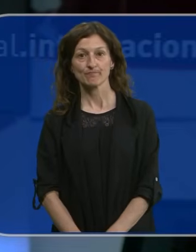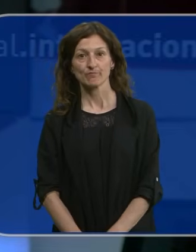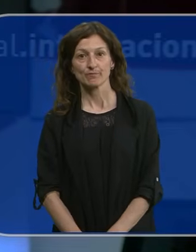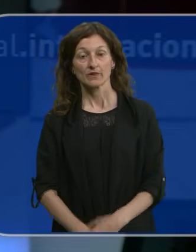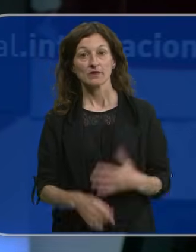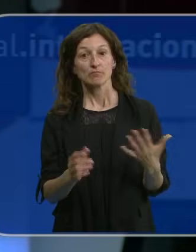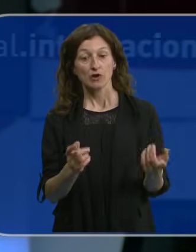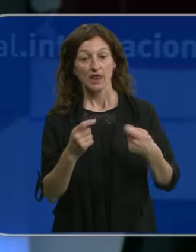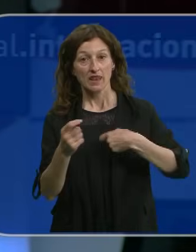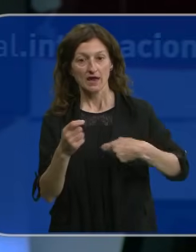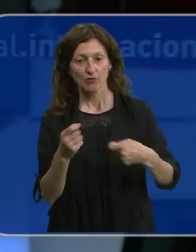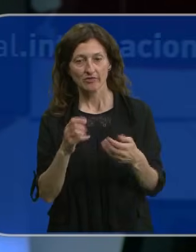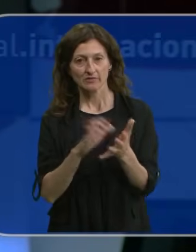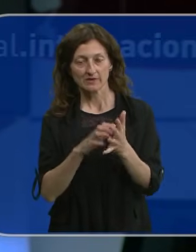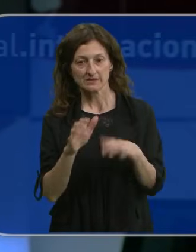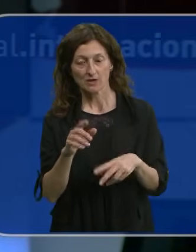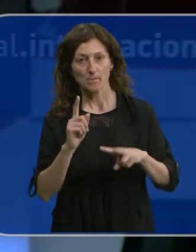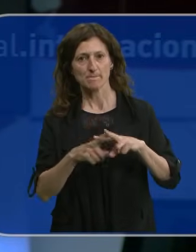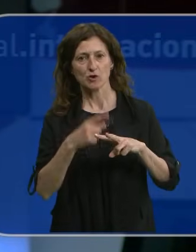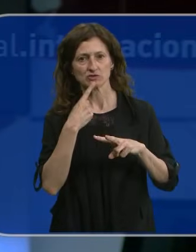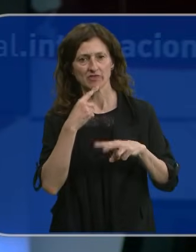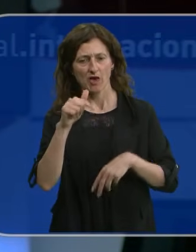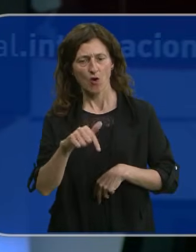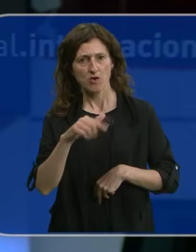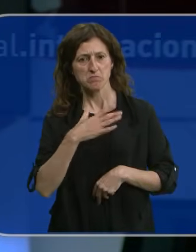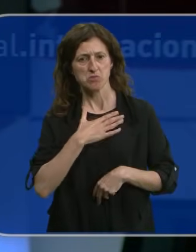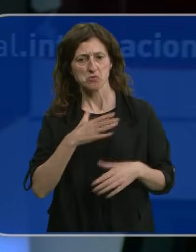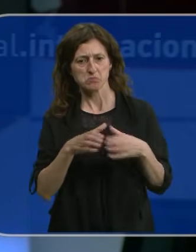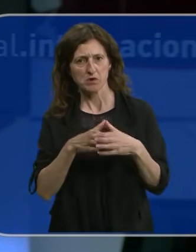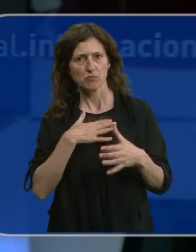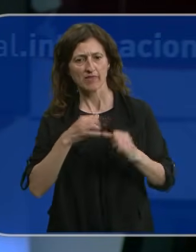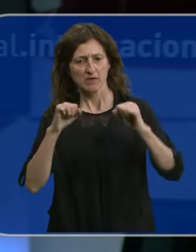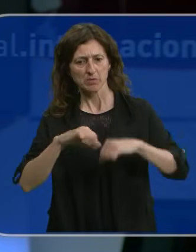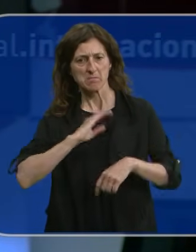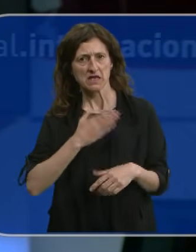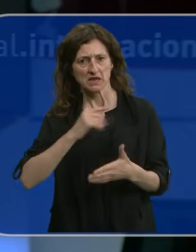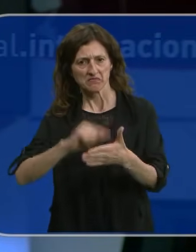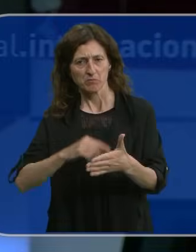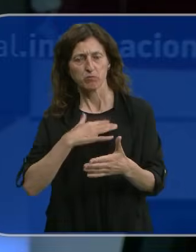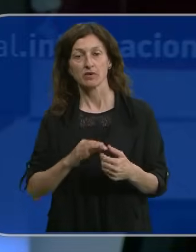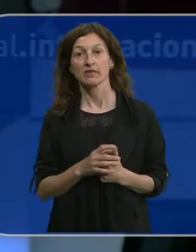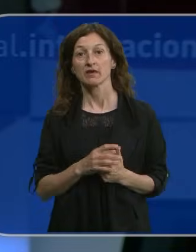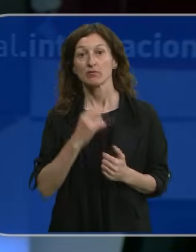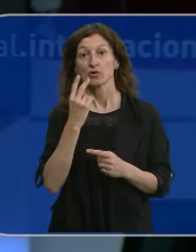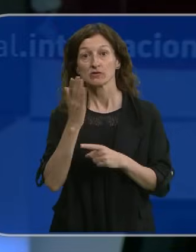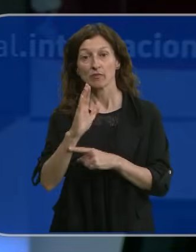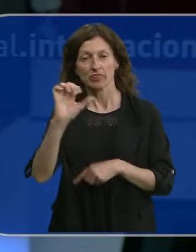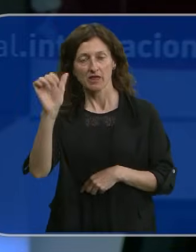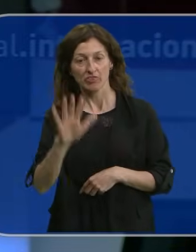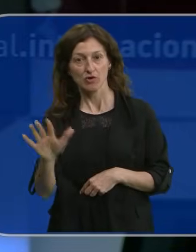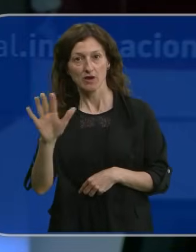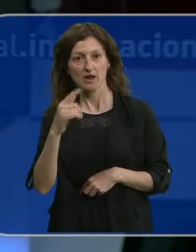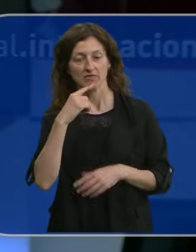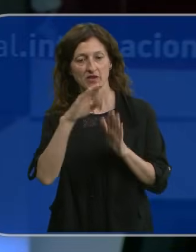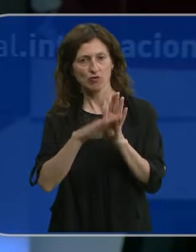Precisamente sobre cómo van las negociaciones en Castilla y León, Vox ha asegurado hoy que por ellos el acuerdo se podría firmar mañana mismo. Su portavoz nacional ha reiterado que